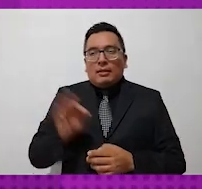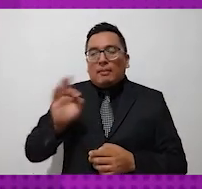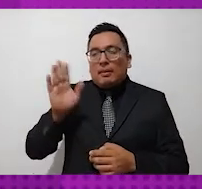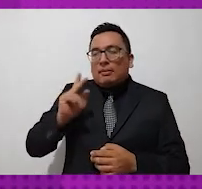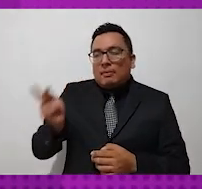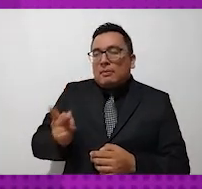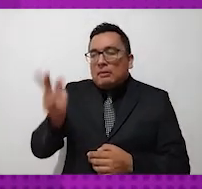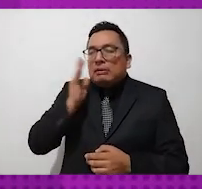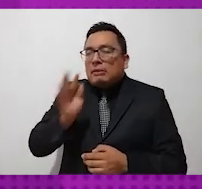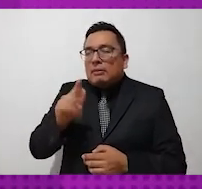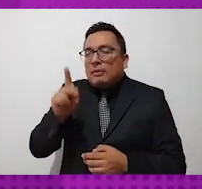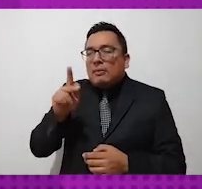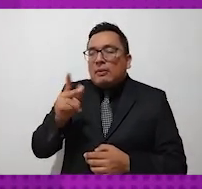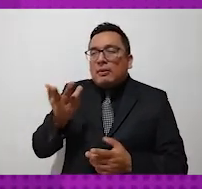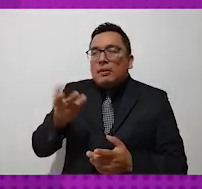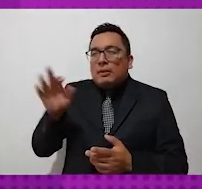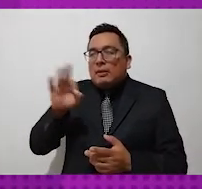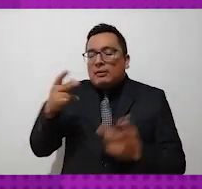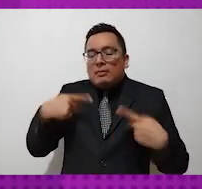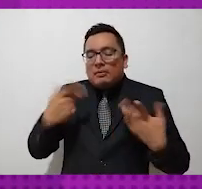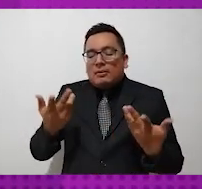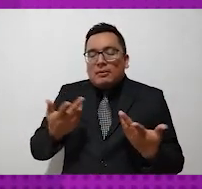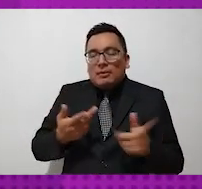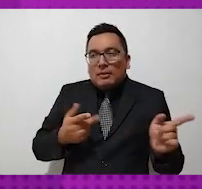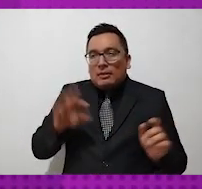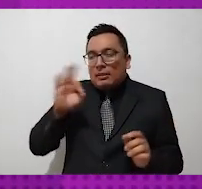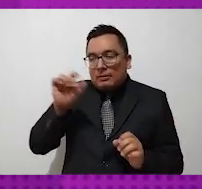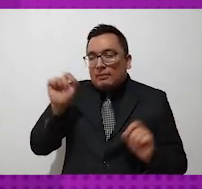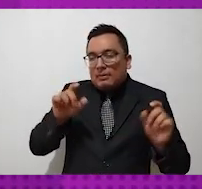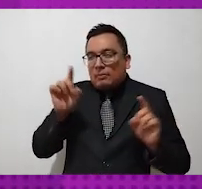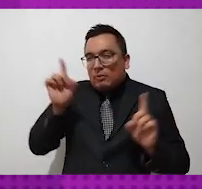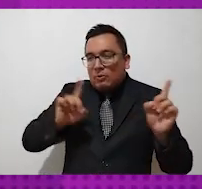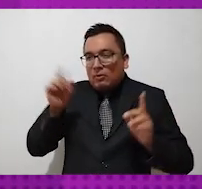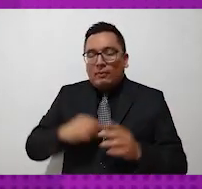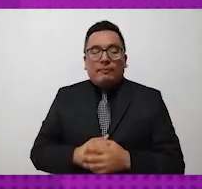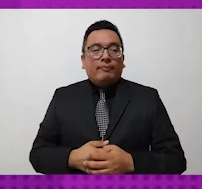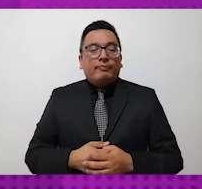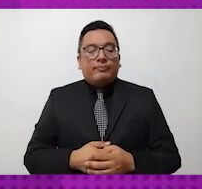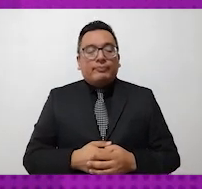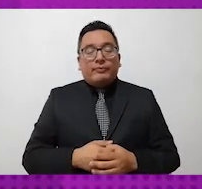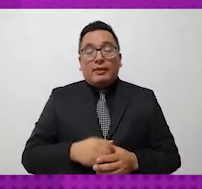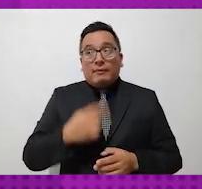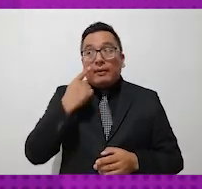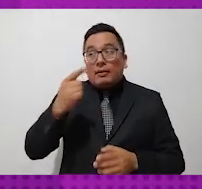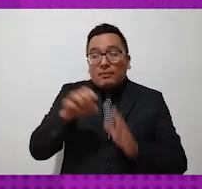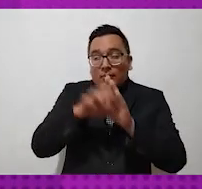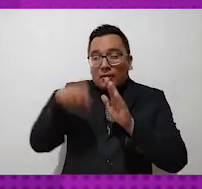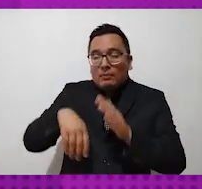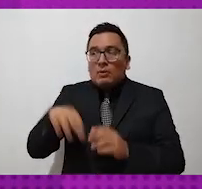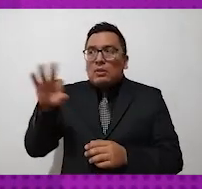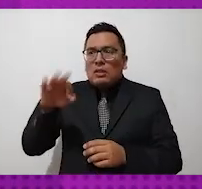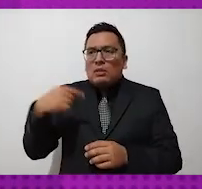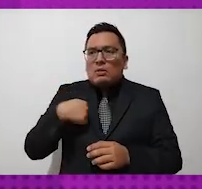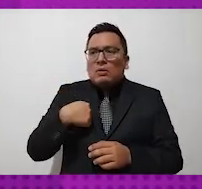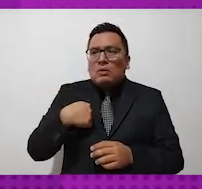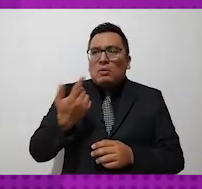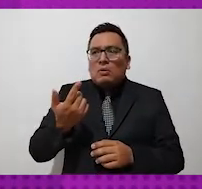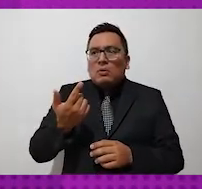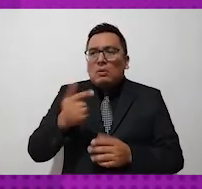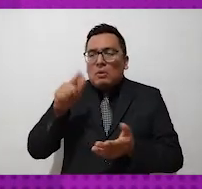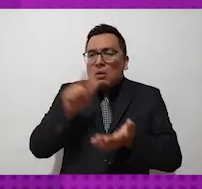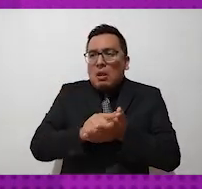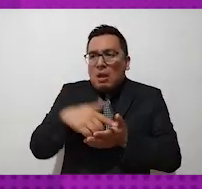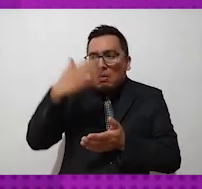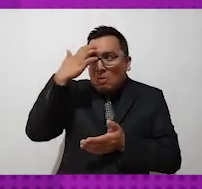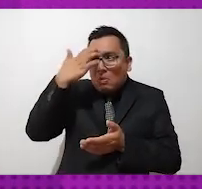mejor algunas de las personas que nos están viendo y escuchando también se plantean. Cuando yo no conozco, ¿la omisión